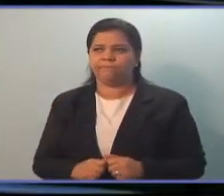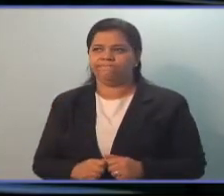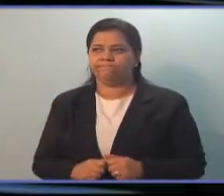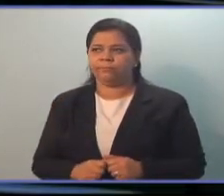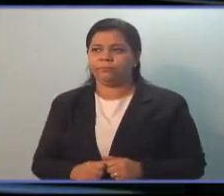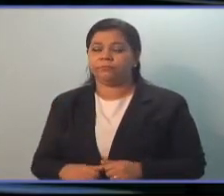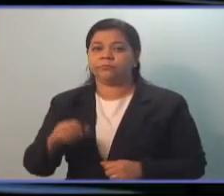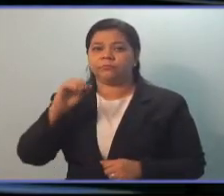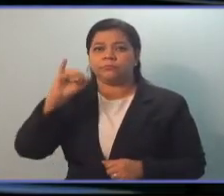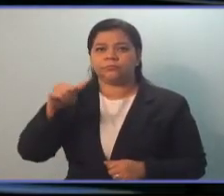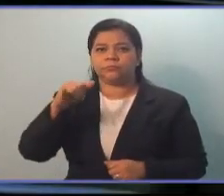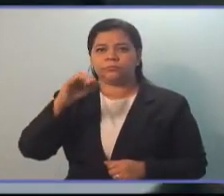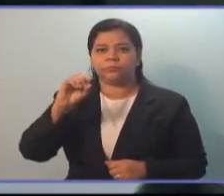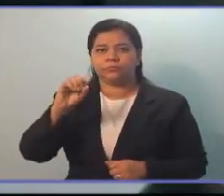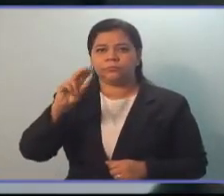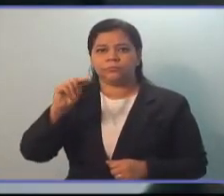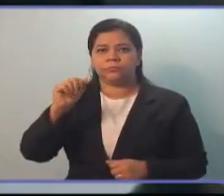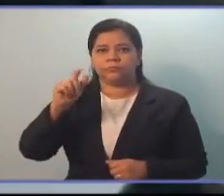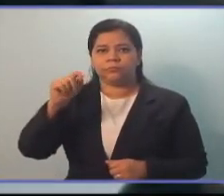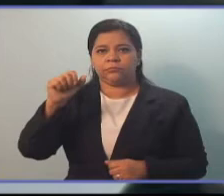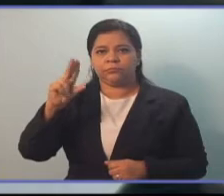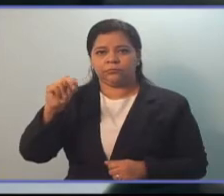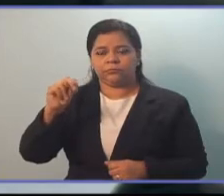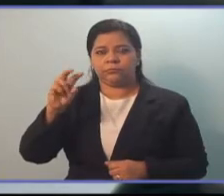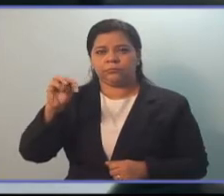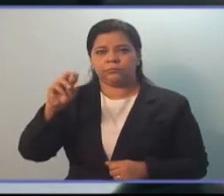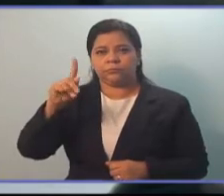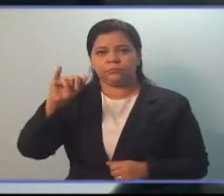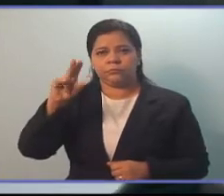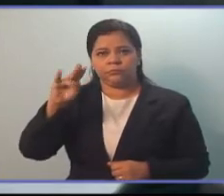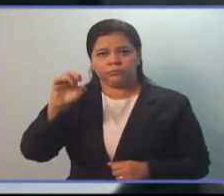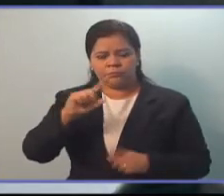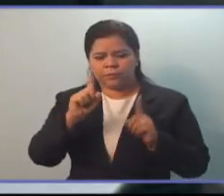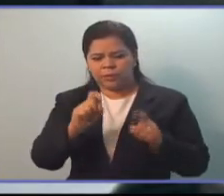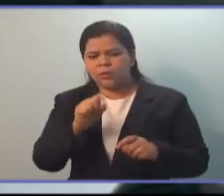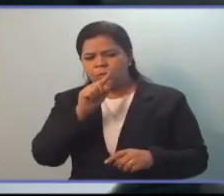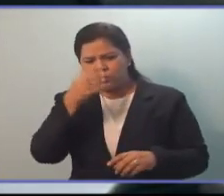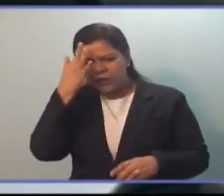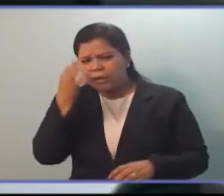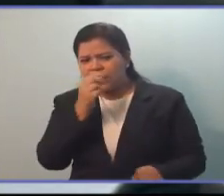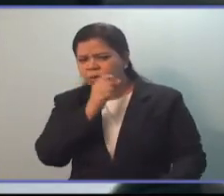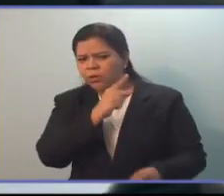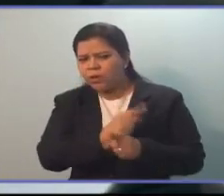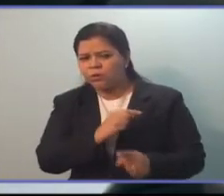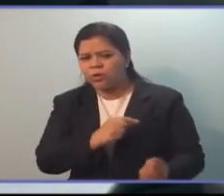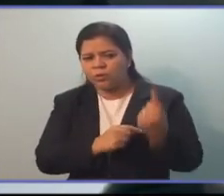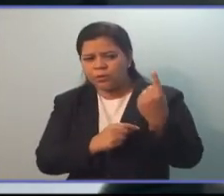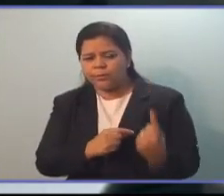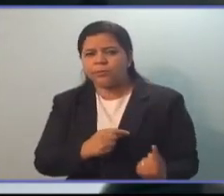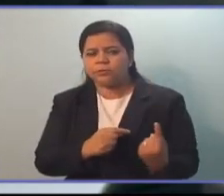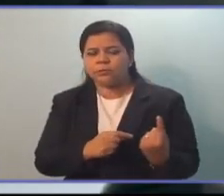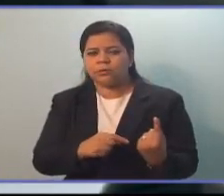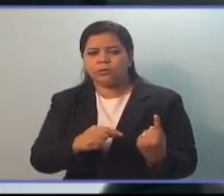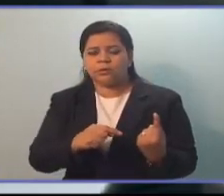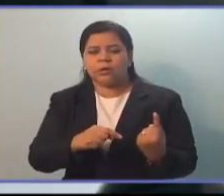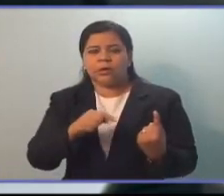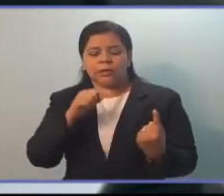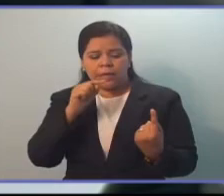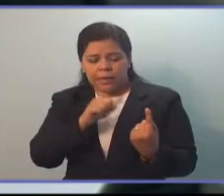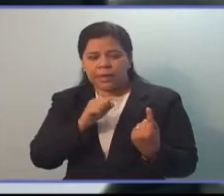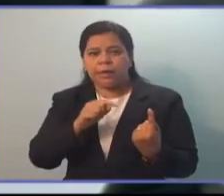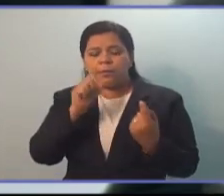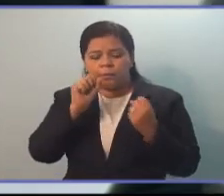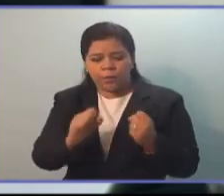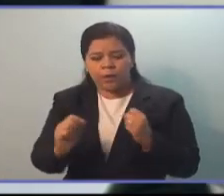Jonathan Martínez de ADEL le pregunta, ¿considera usted correcto que un magistrado entre a conocer en un caso cuando